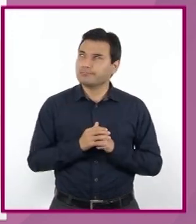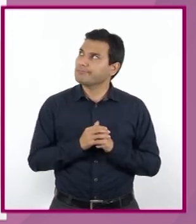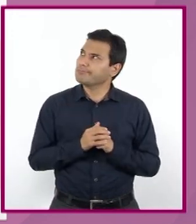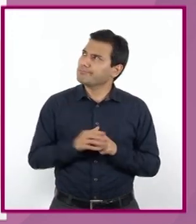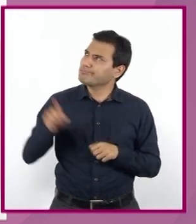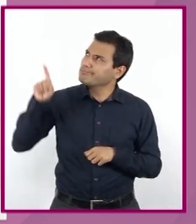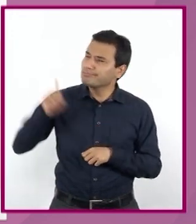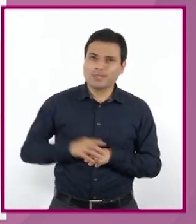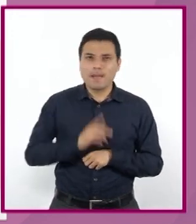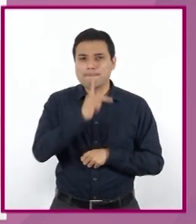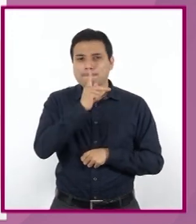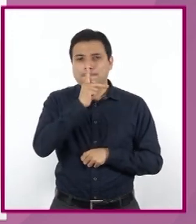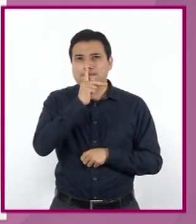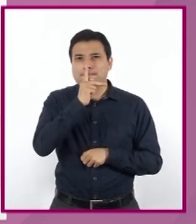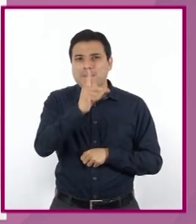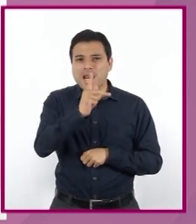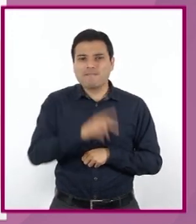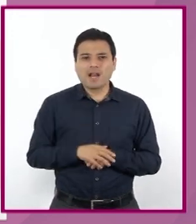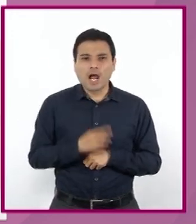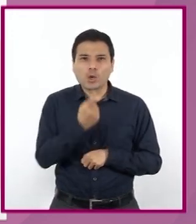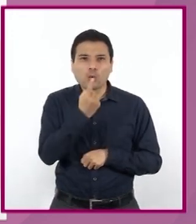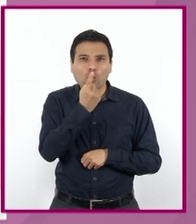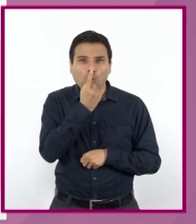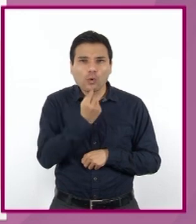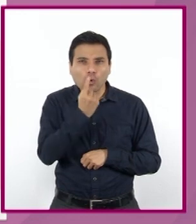sustituirías las palabras subrayadas?